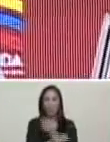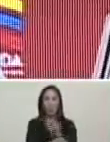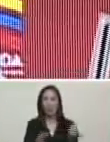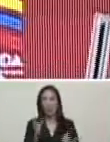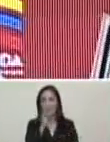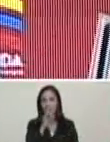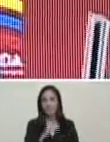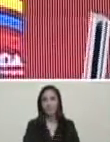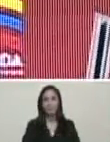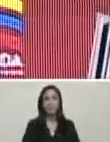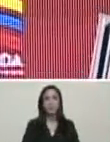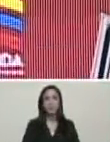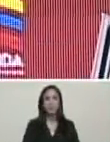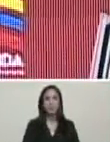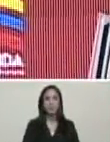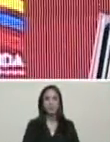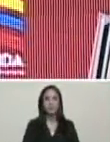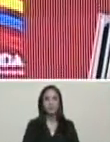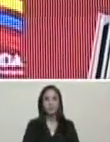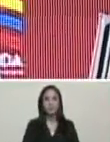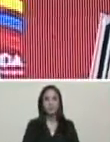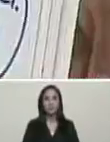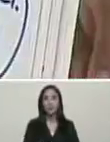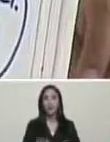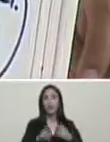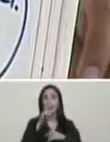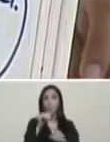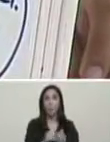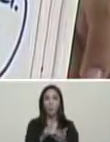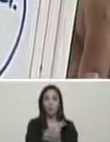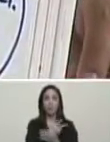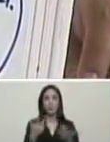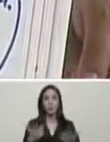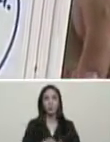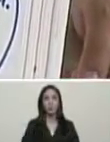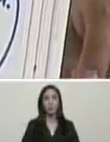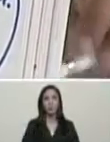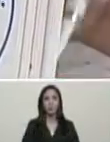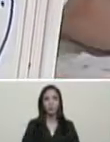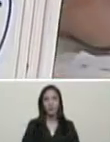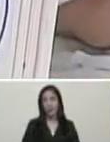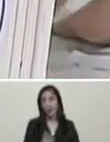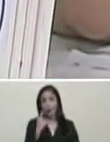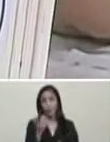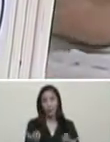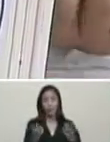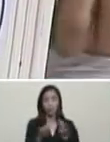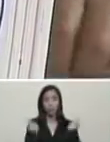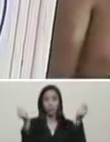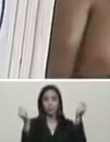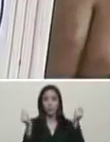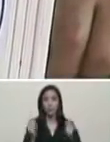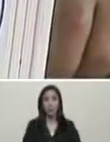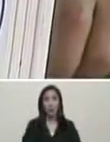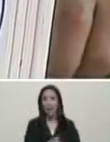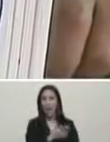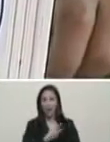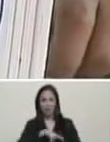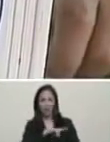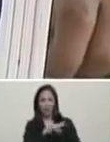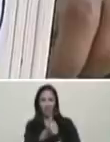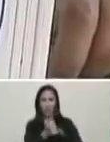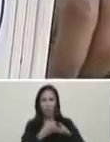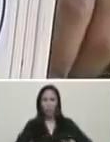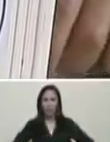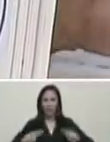Y si la comparamos con la cifra del año 2018, queda pulverizada la falsa ayuda humanitaria